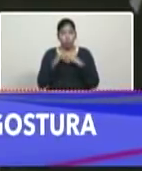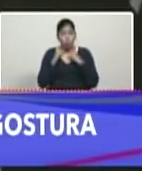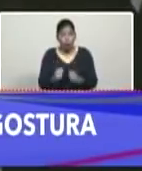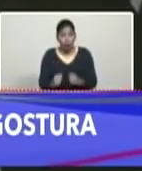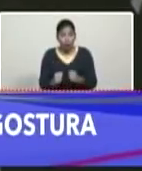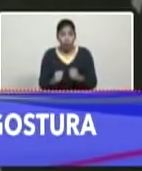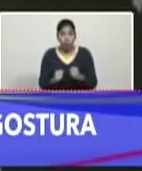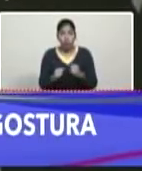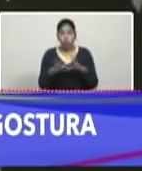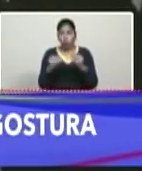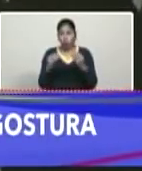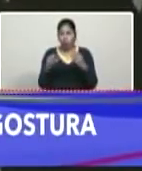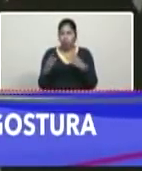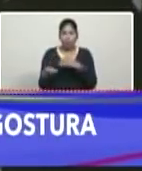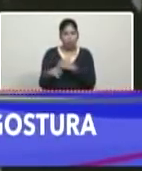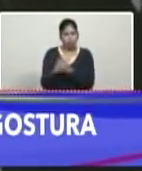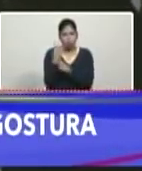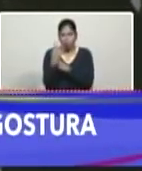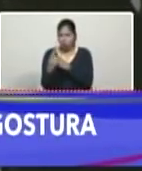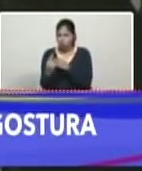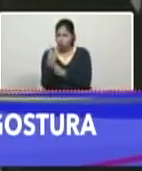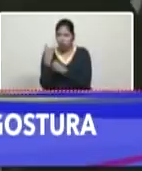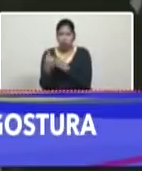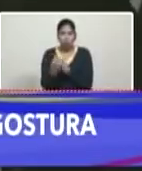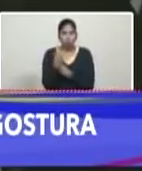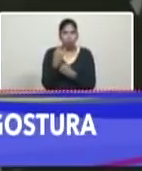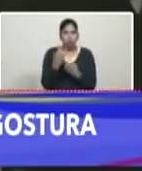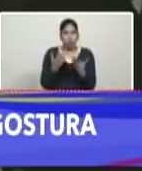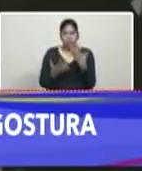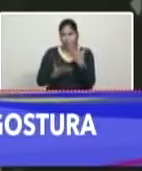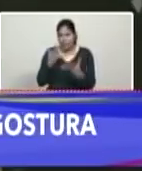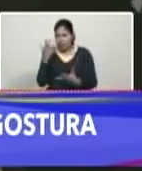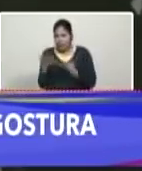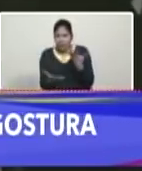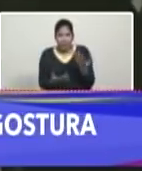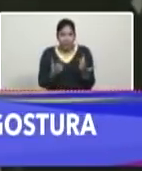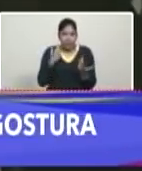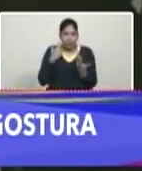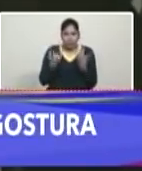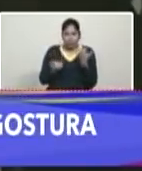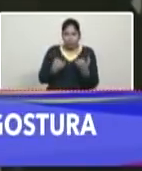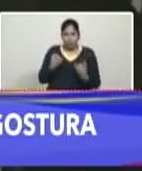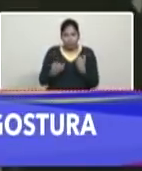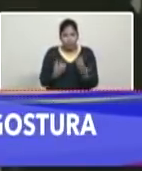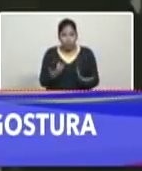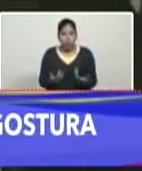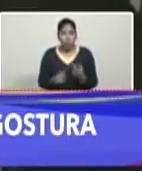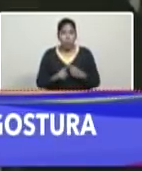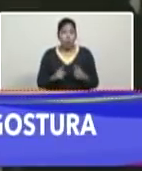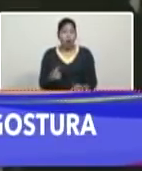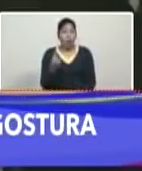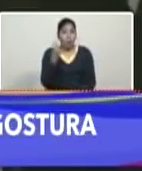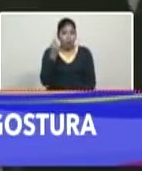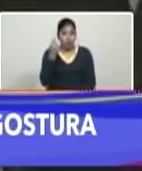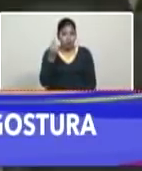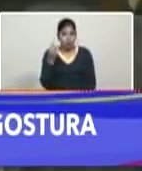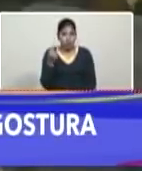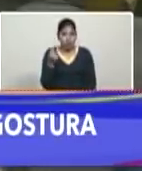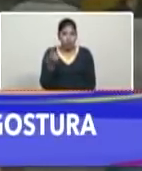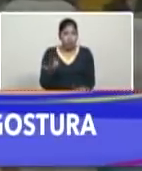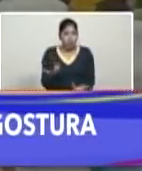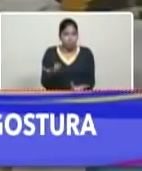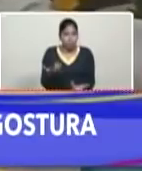de traiciones, de intrigas, y jamás en ninguna